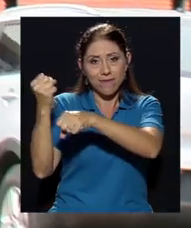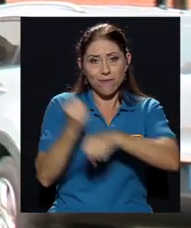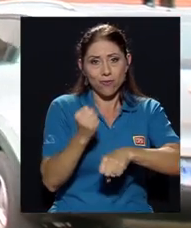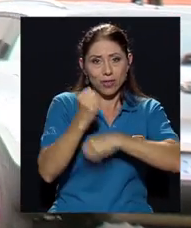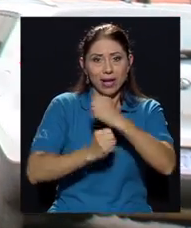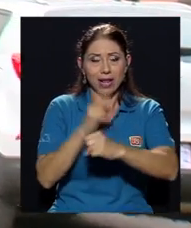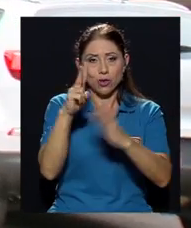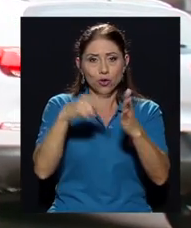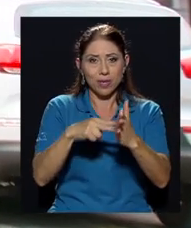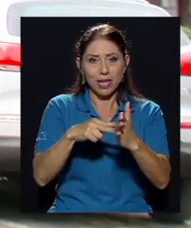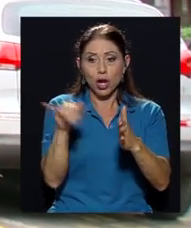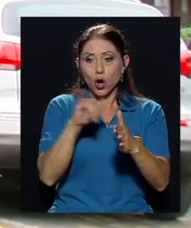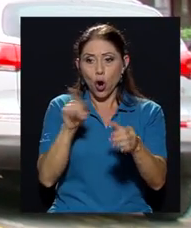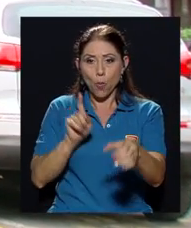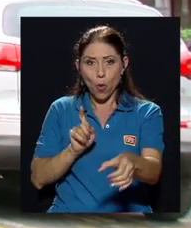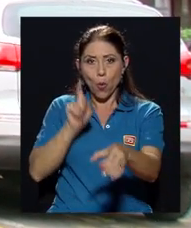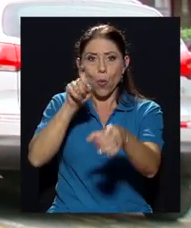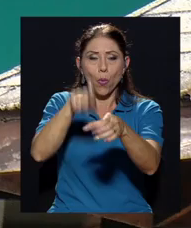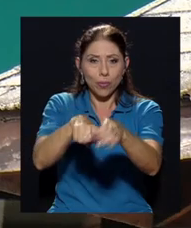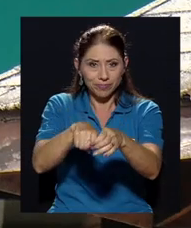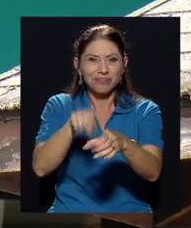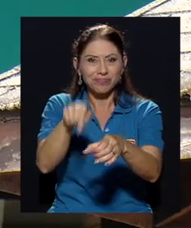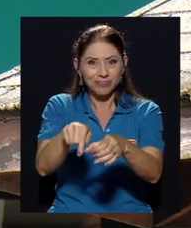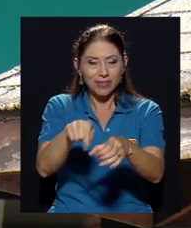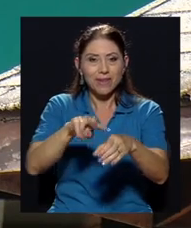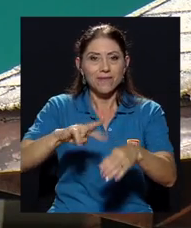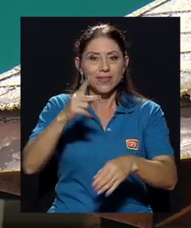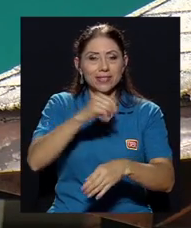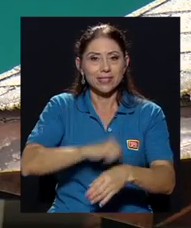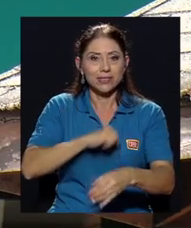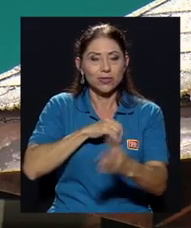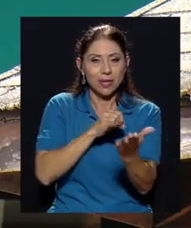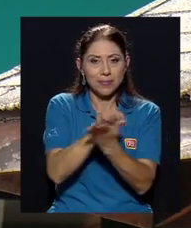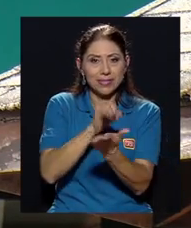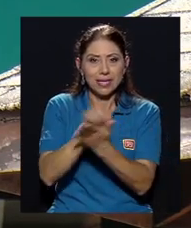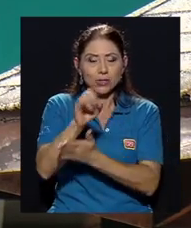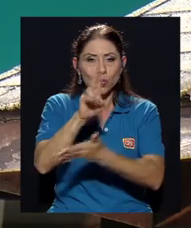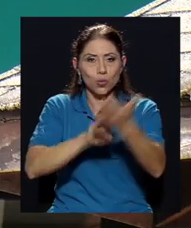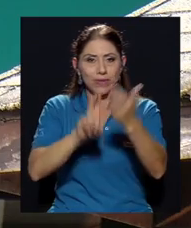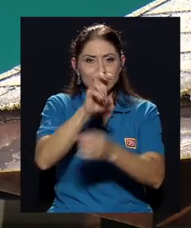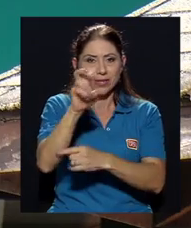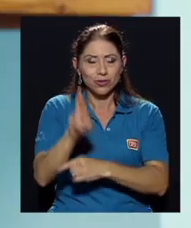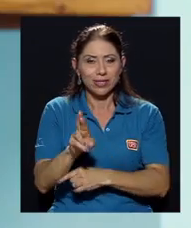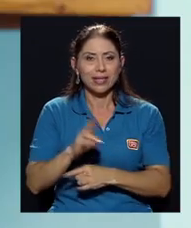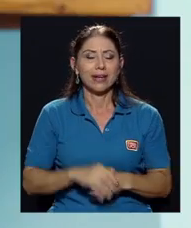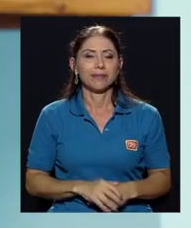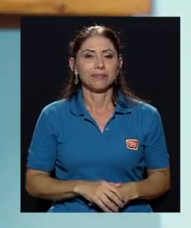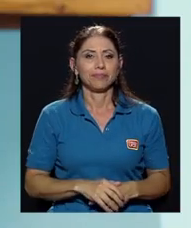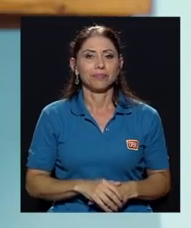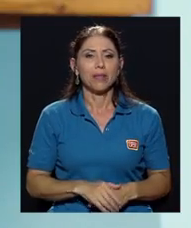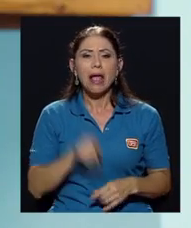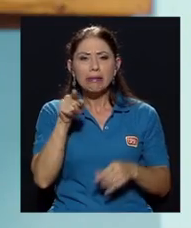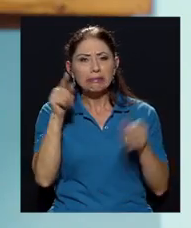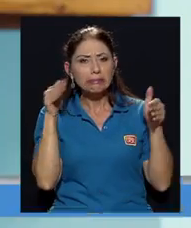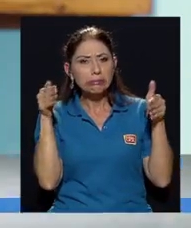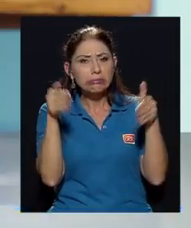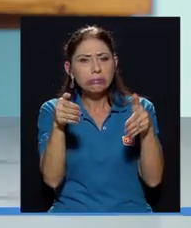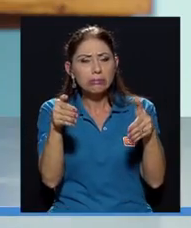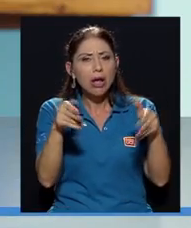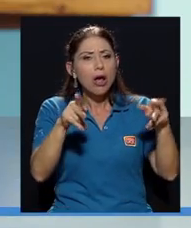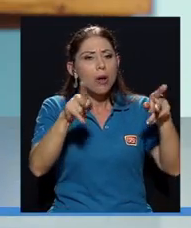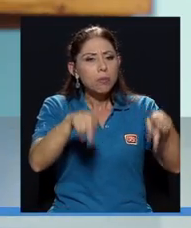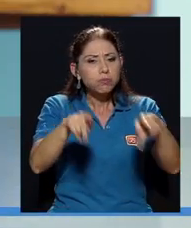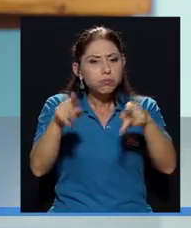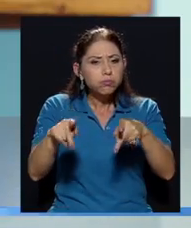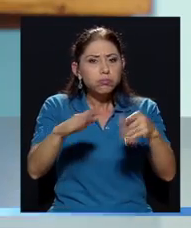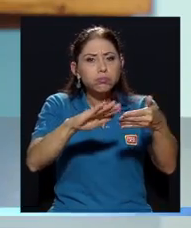como un centro adscrito a la Vicerrectoría de Investigación de la Universidad de Costa Rica. Al enfocarse en temas de población, en